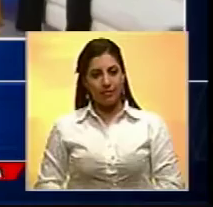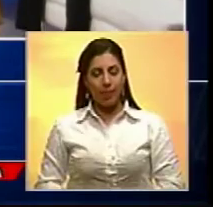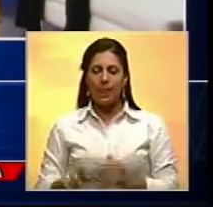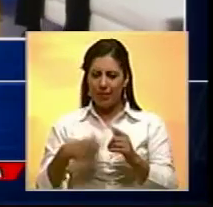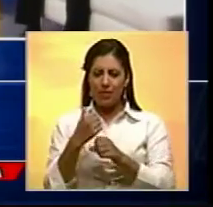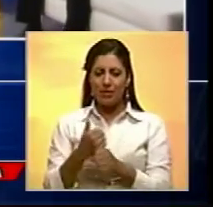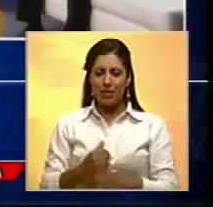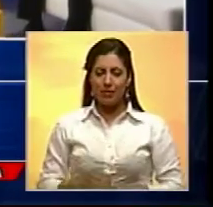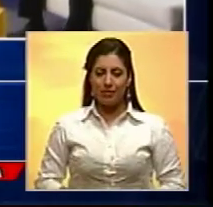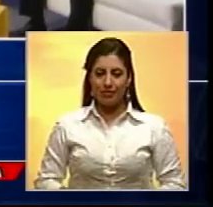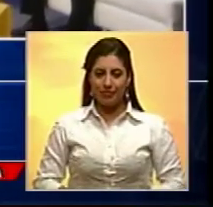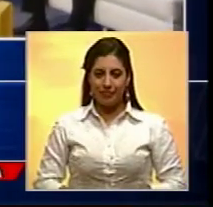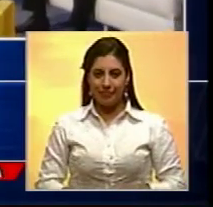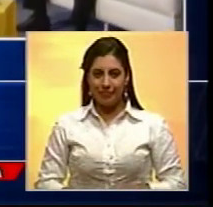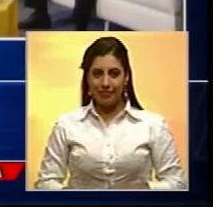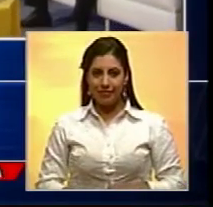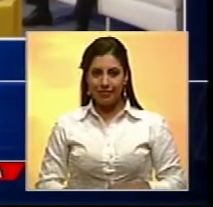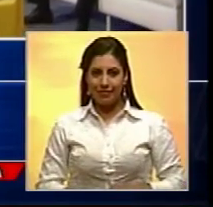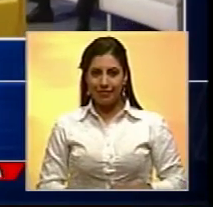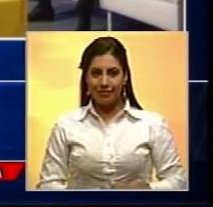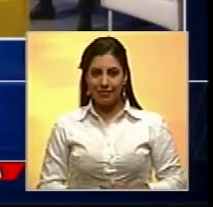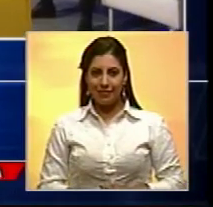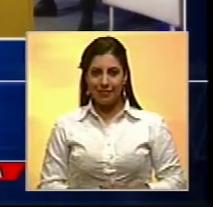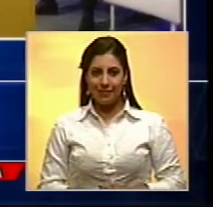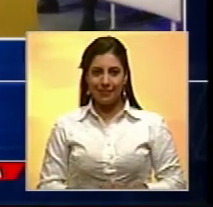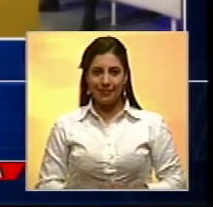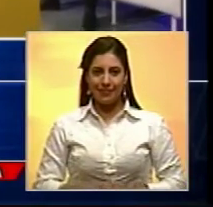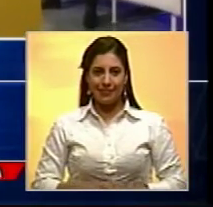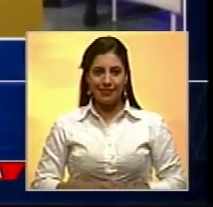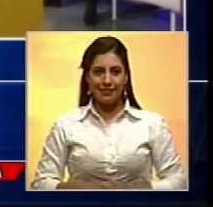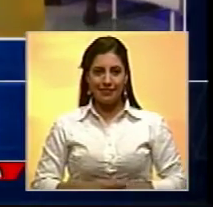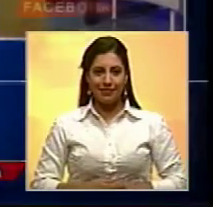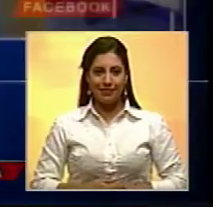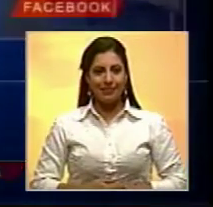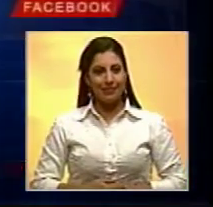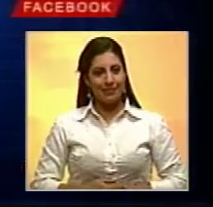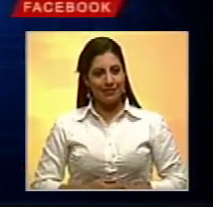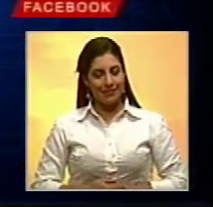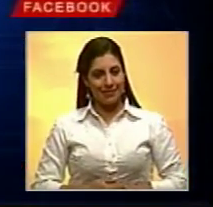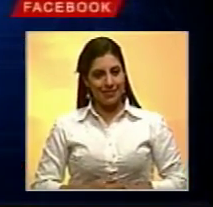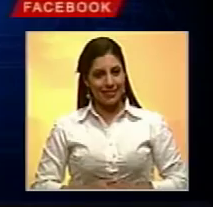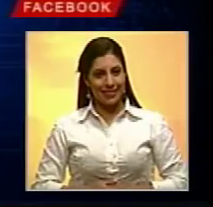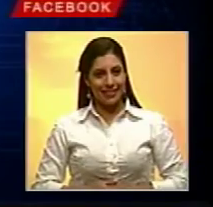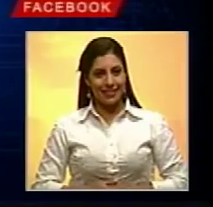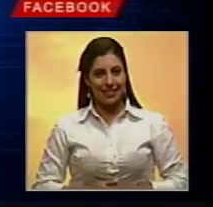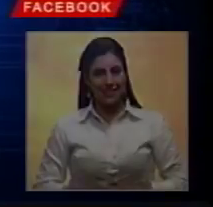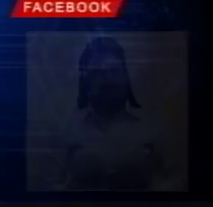Los esperamos.